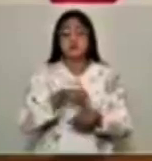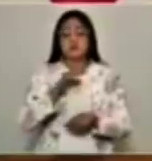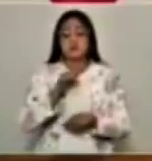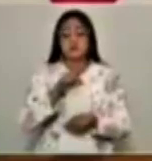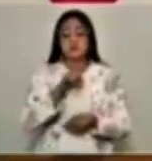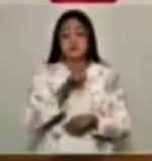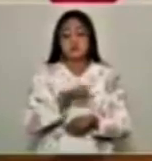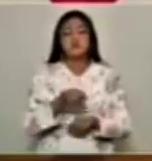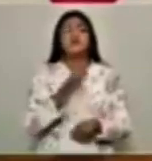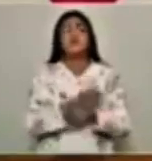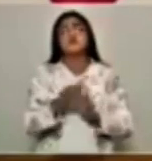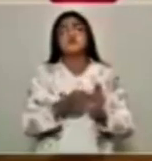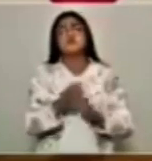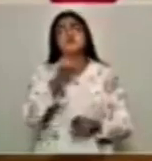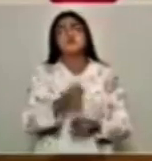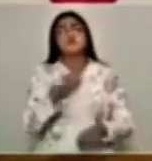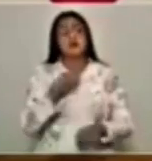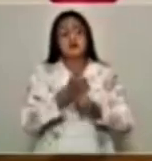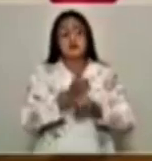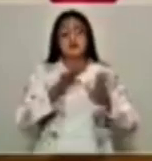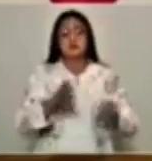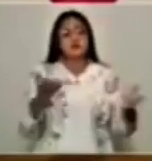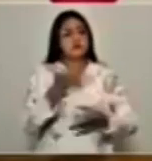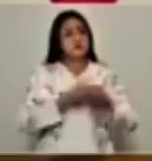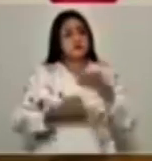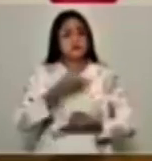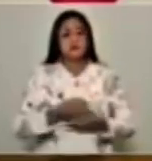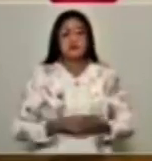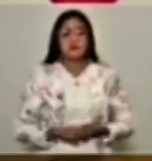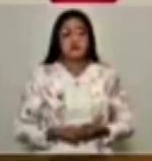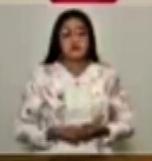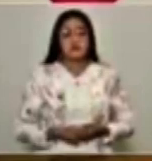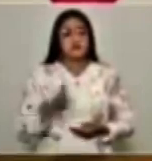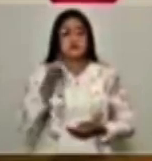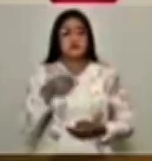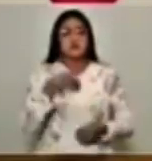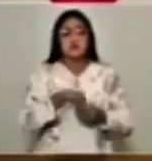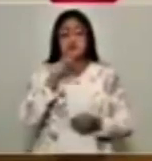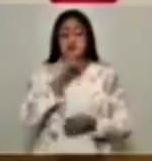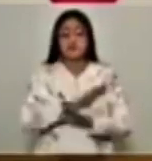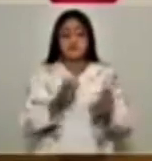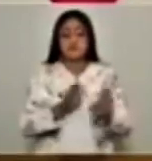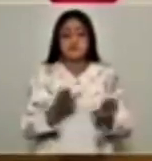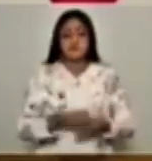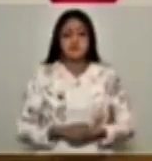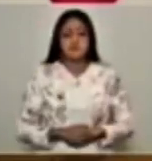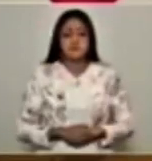porque lo que yo me comprometí es que vamos a informar de todo y no vamos a ocultar nada